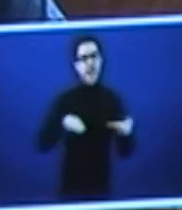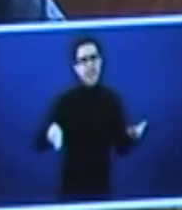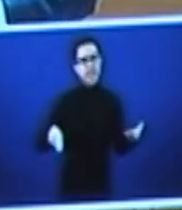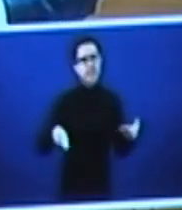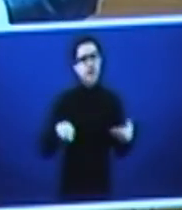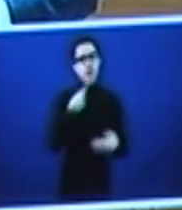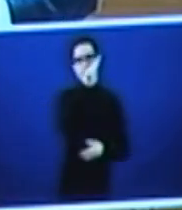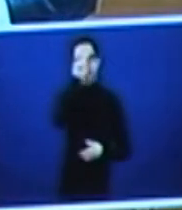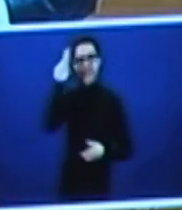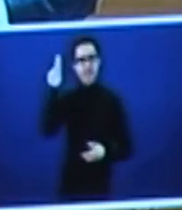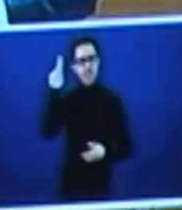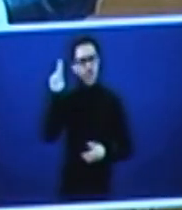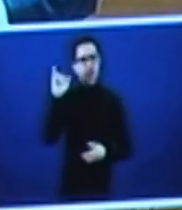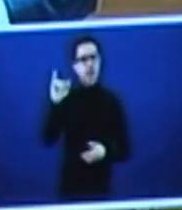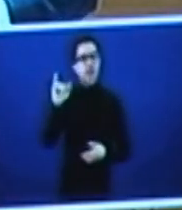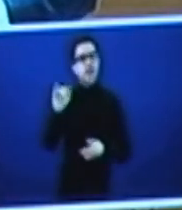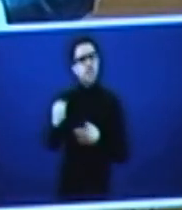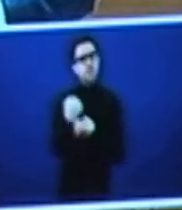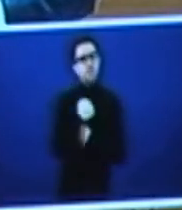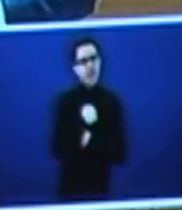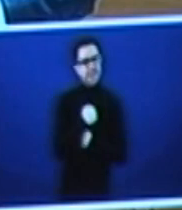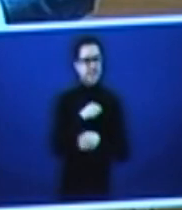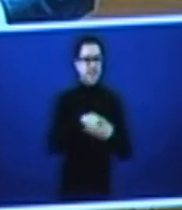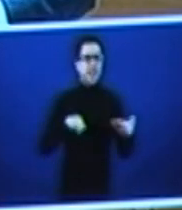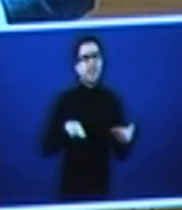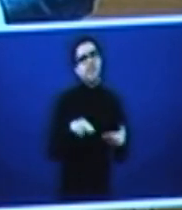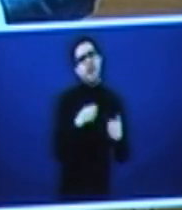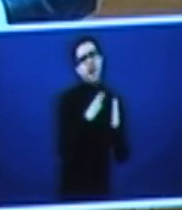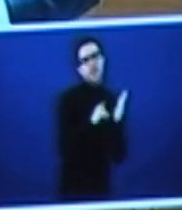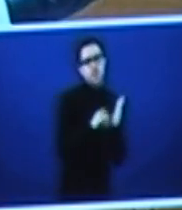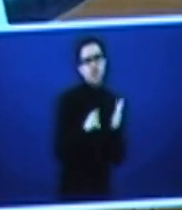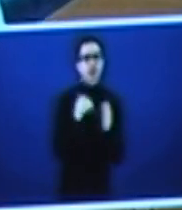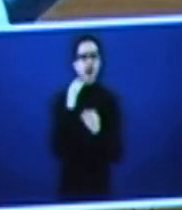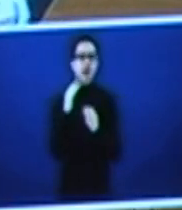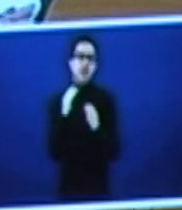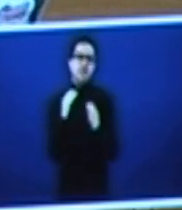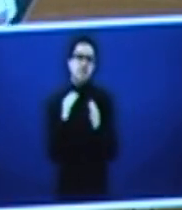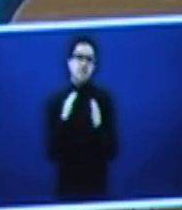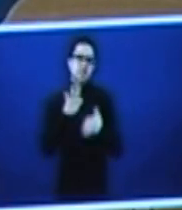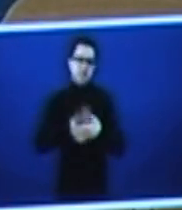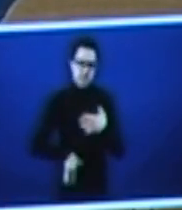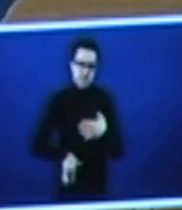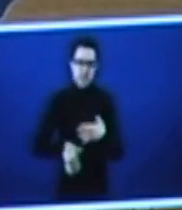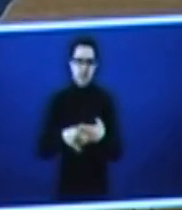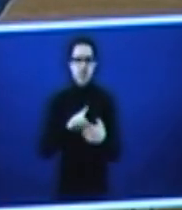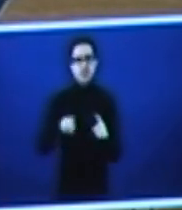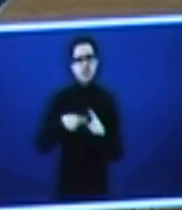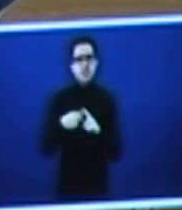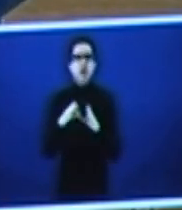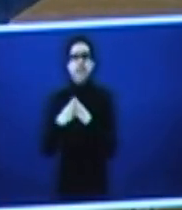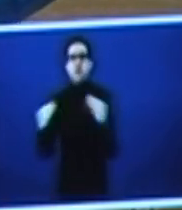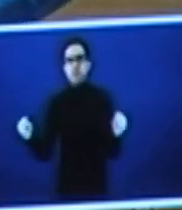última, ten máis paro que Galicia. Cataluña máis paro que Galicia. Valencia máis paro que Galicia. Sin entrar, por suposto, en Andalucía,